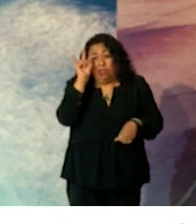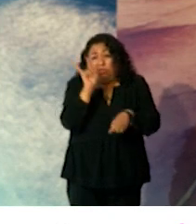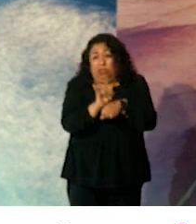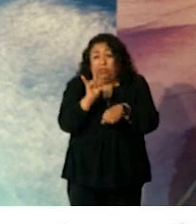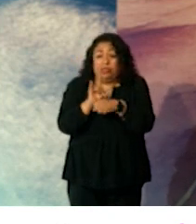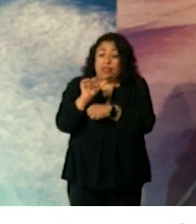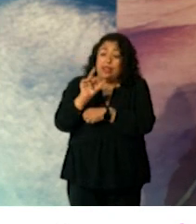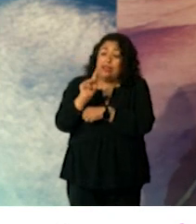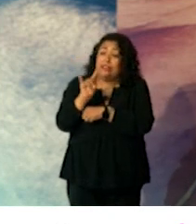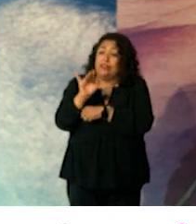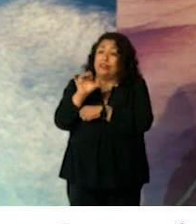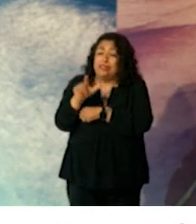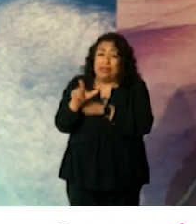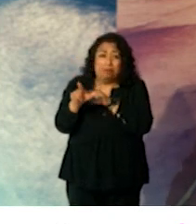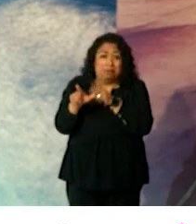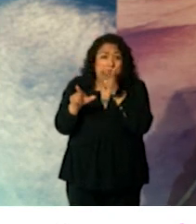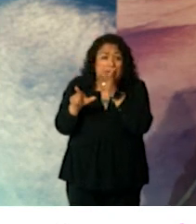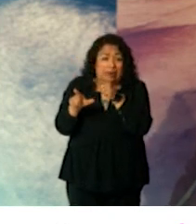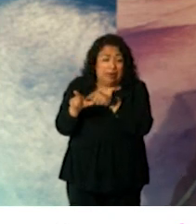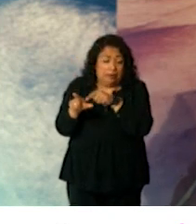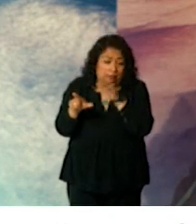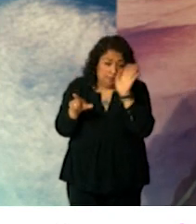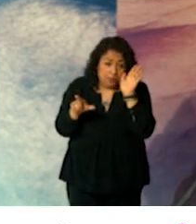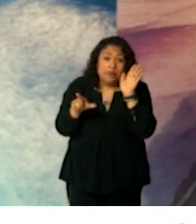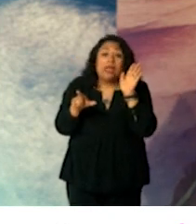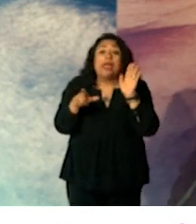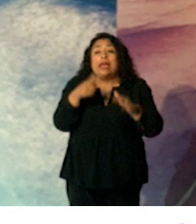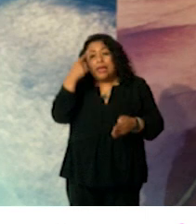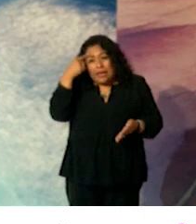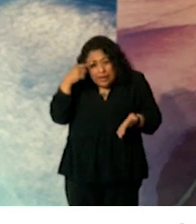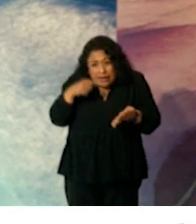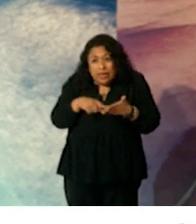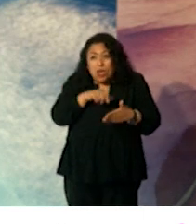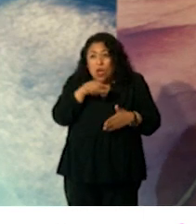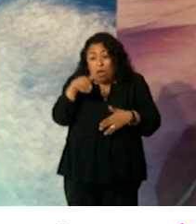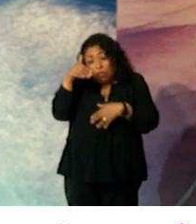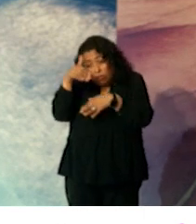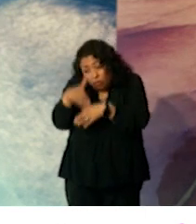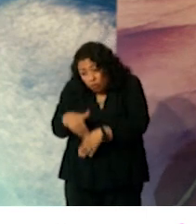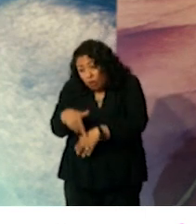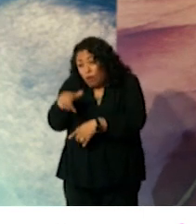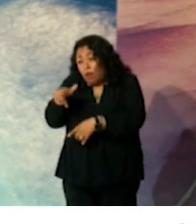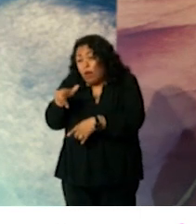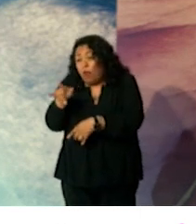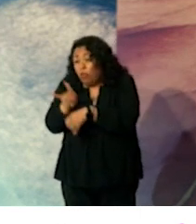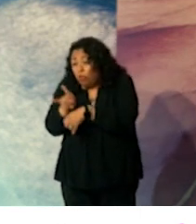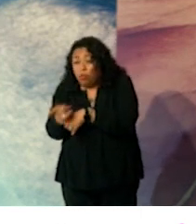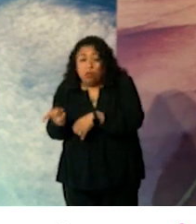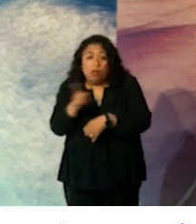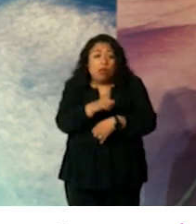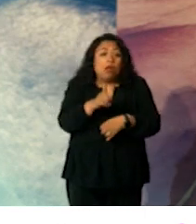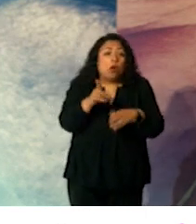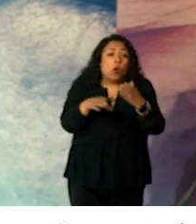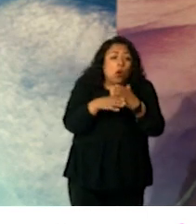otra palabra para falso. Entonces, creo que hay una reverencia hacia lo artificial y una reverencia hacia lo